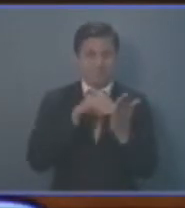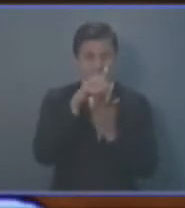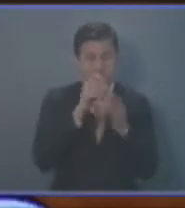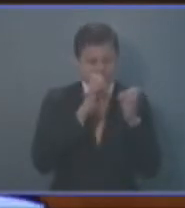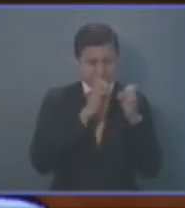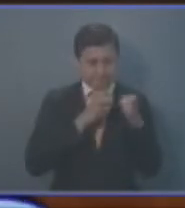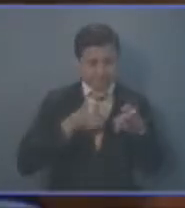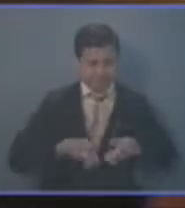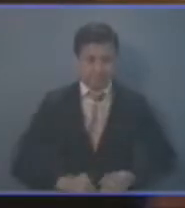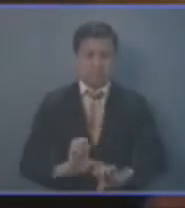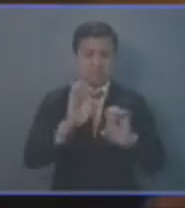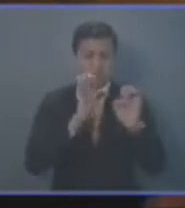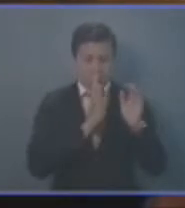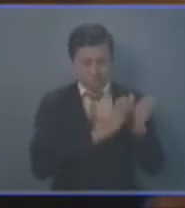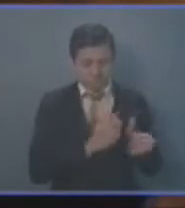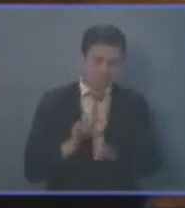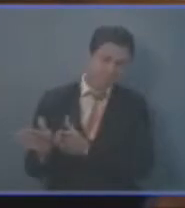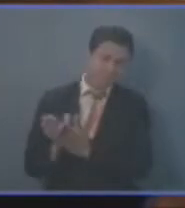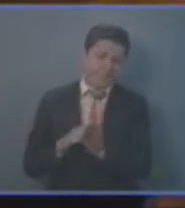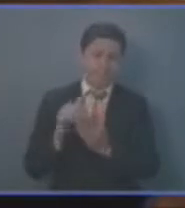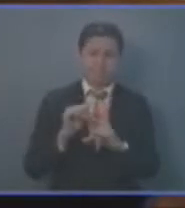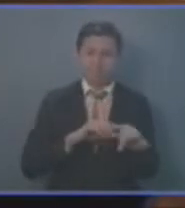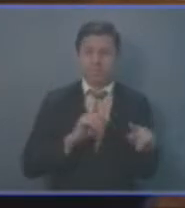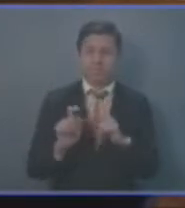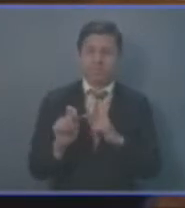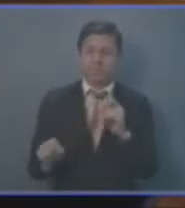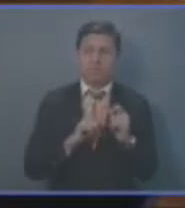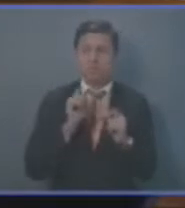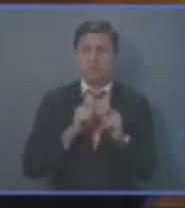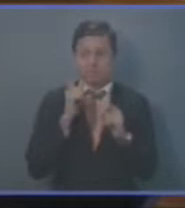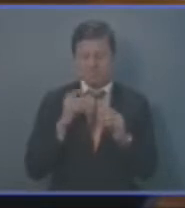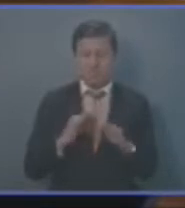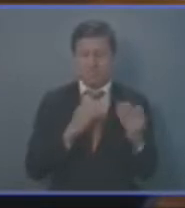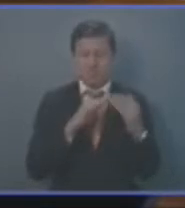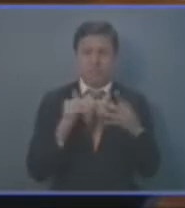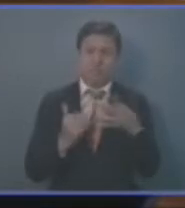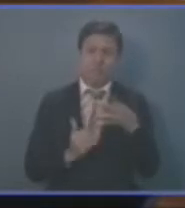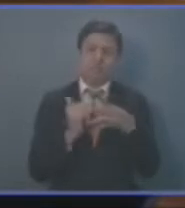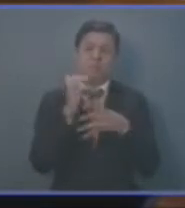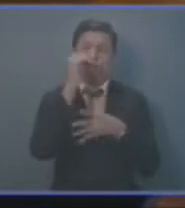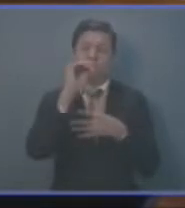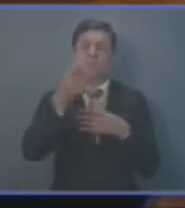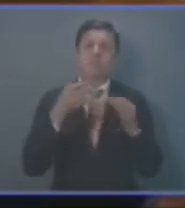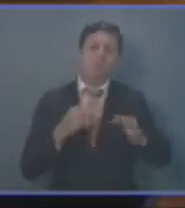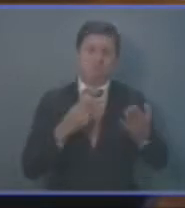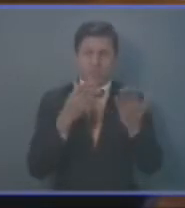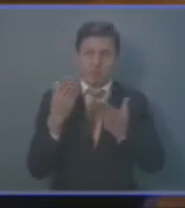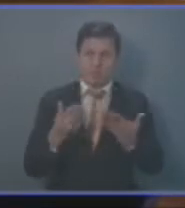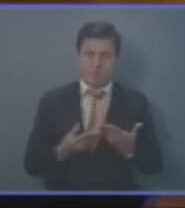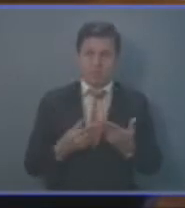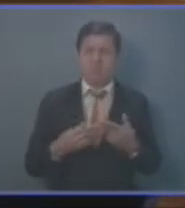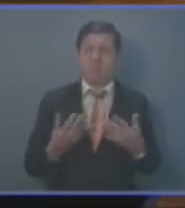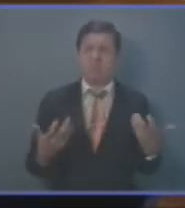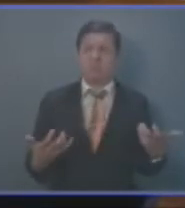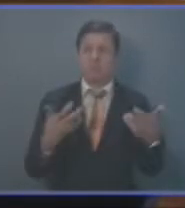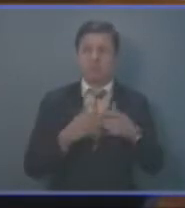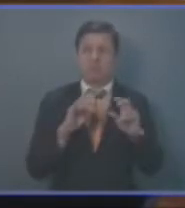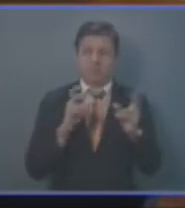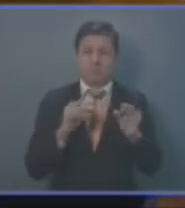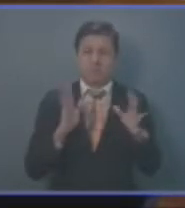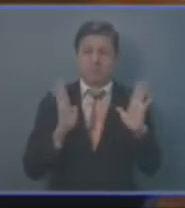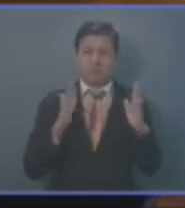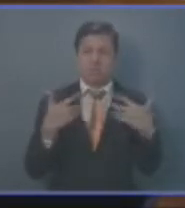la eficiencia y eficacia en el trabajo de los diferentes niveles y categorías de servicios que componen el sector salud